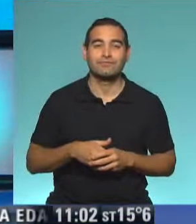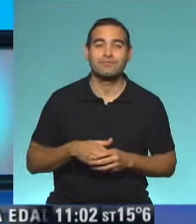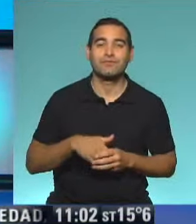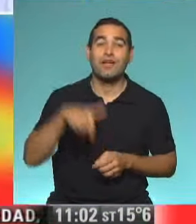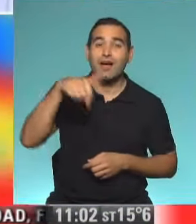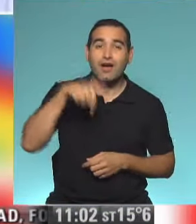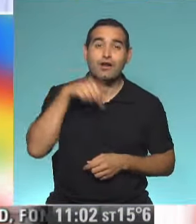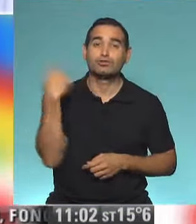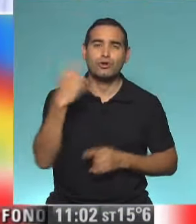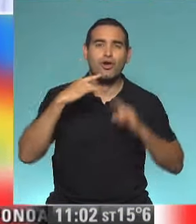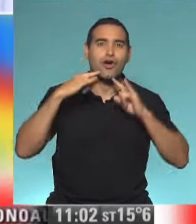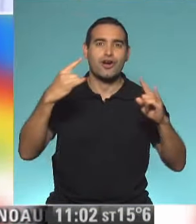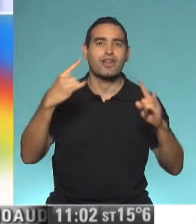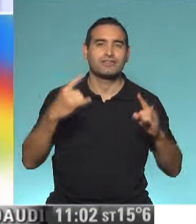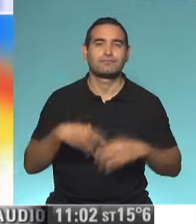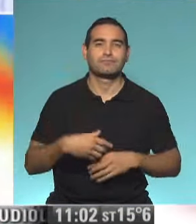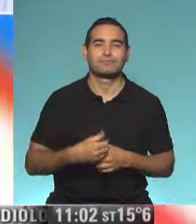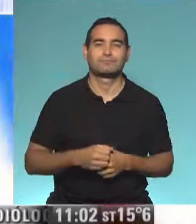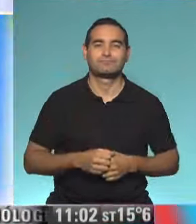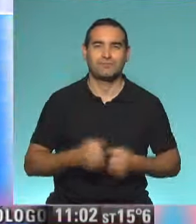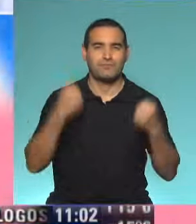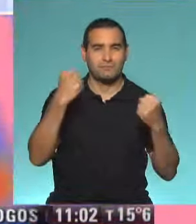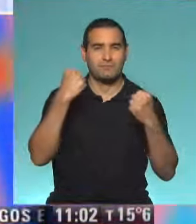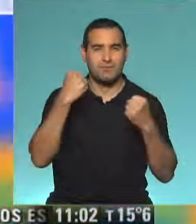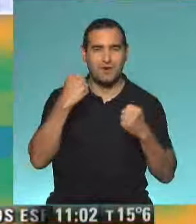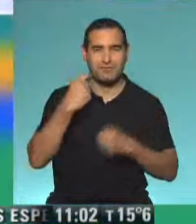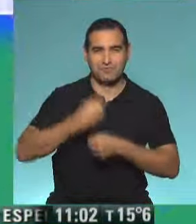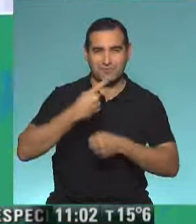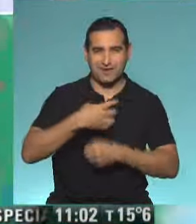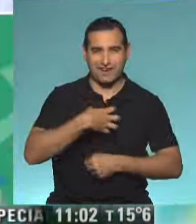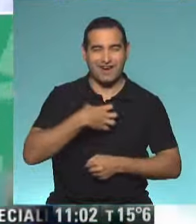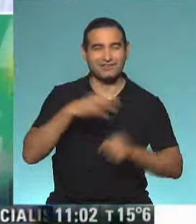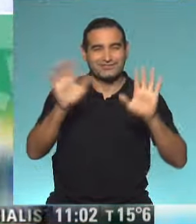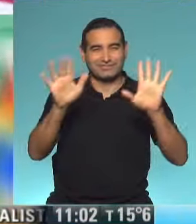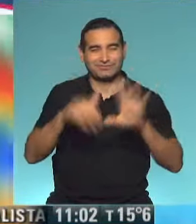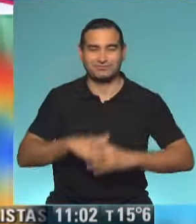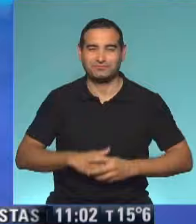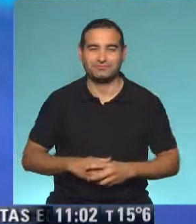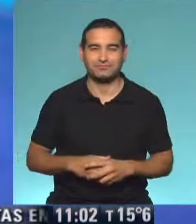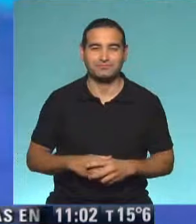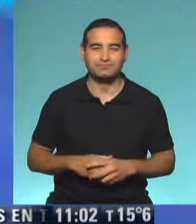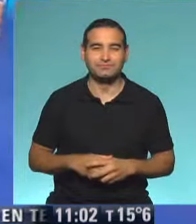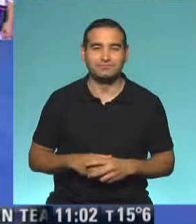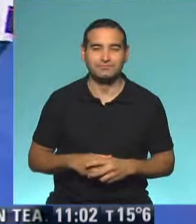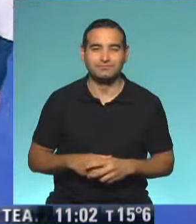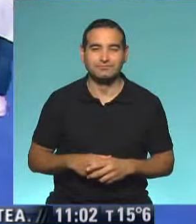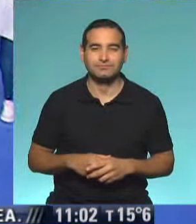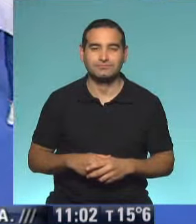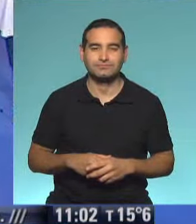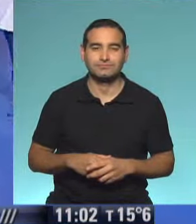Gritamos en casa todos a la vez. ¡Aguante, primer grado! ¡Chao!